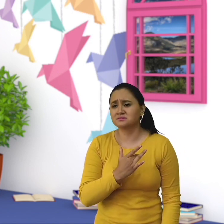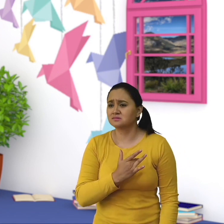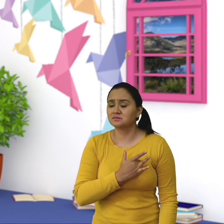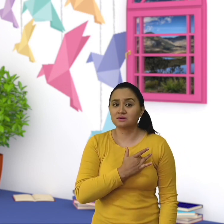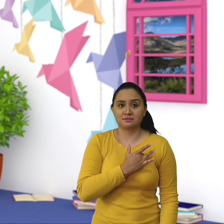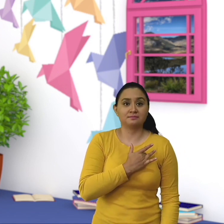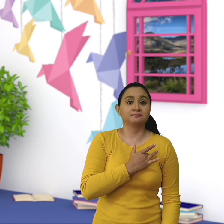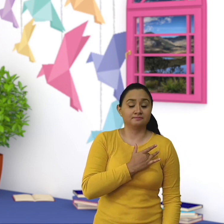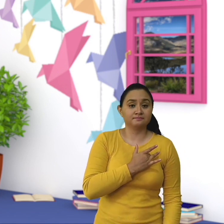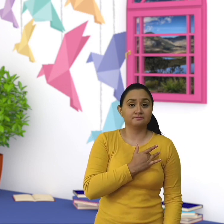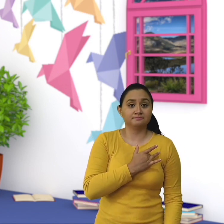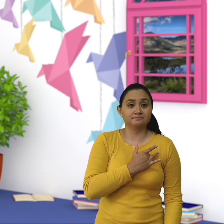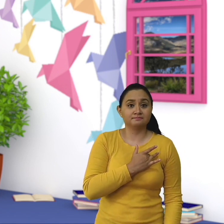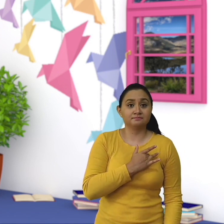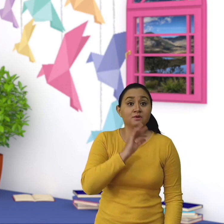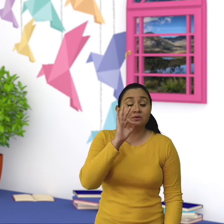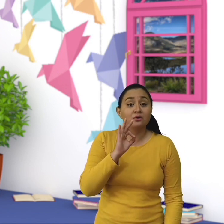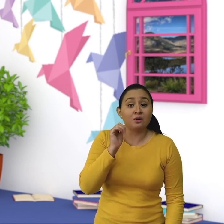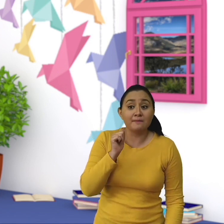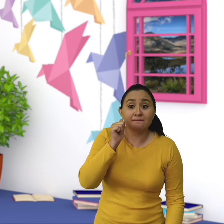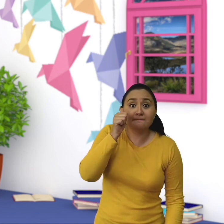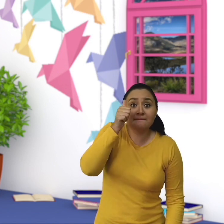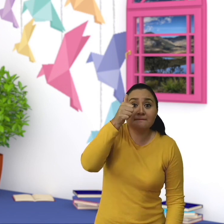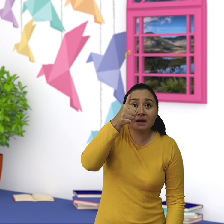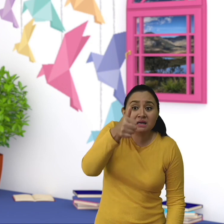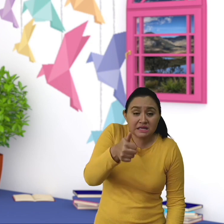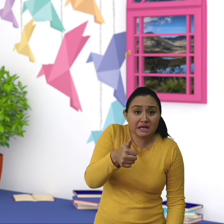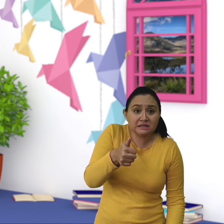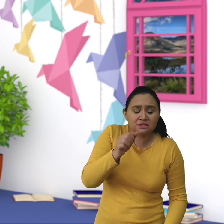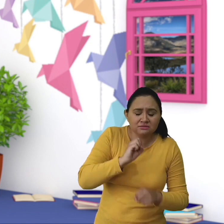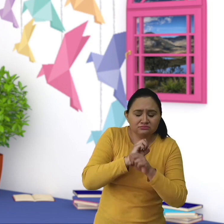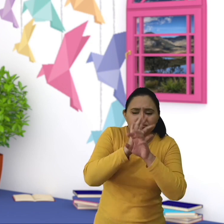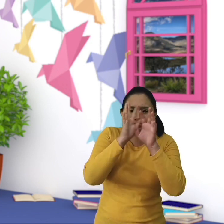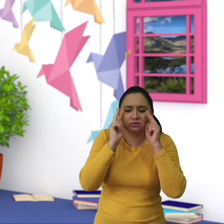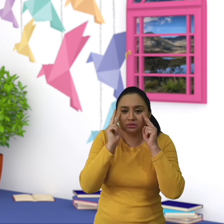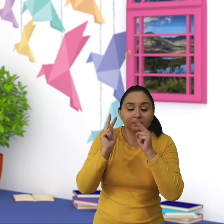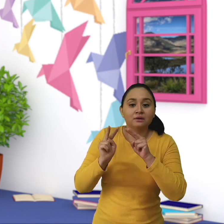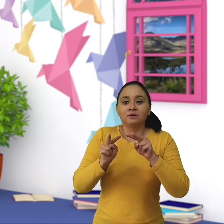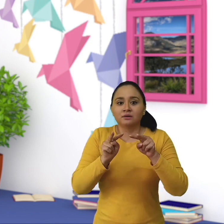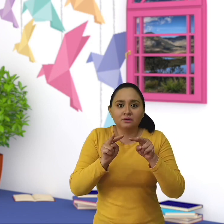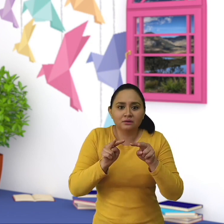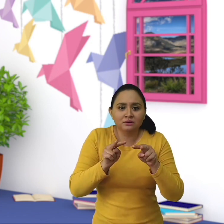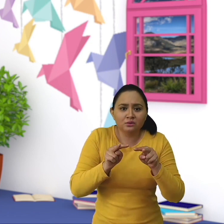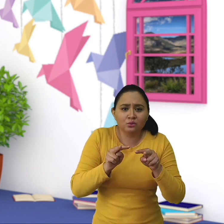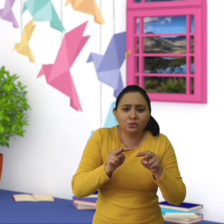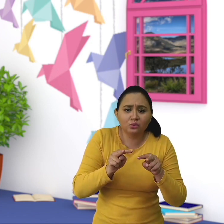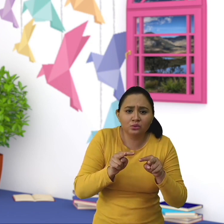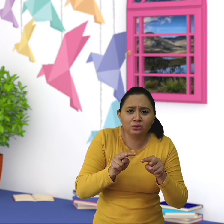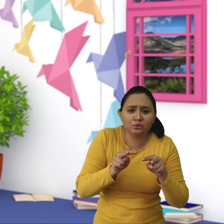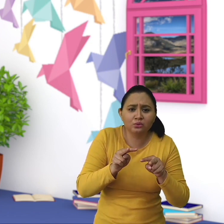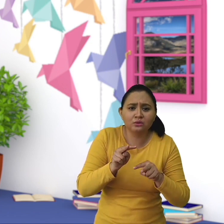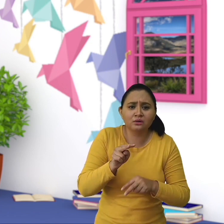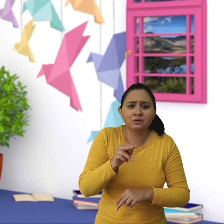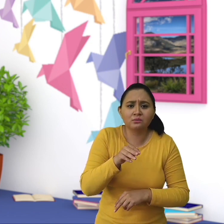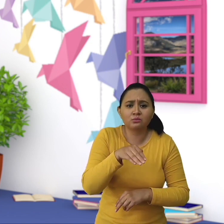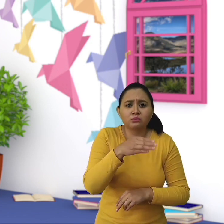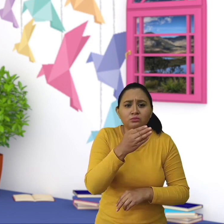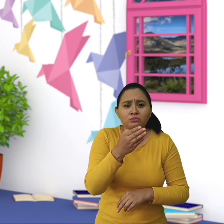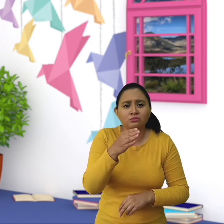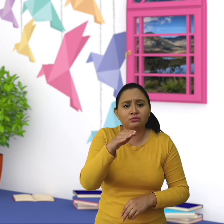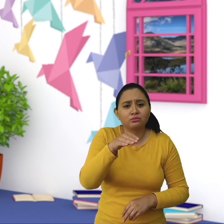Hasta que una mañana la encontré flotando en el horizonte de la botella como una manchita de aceite sobre el